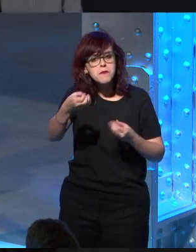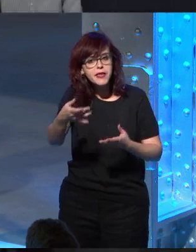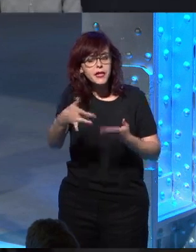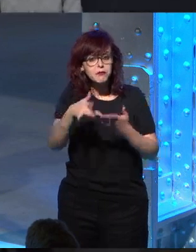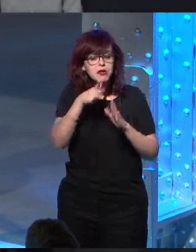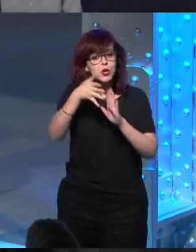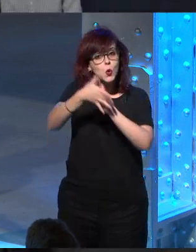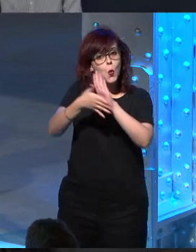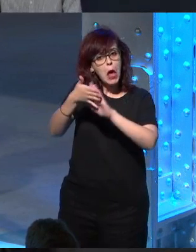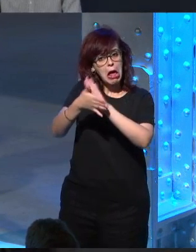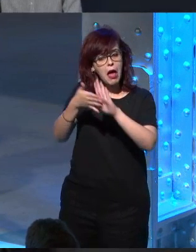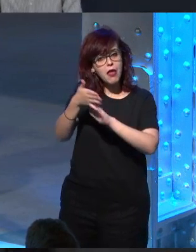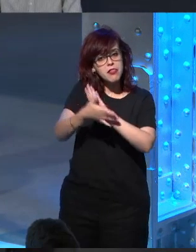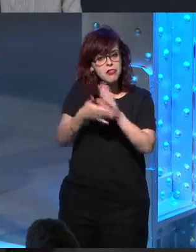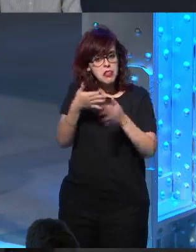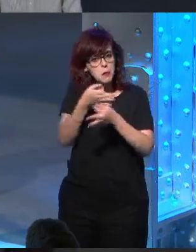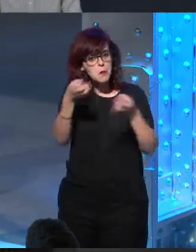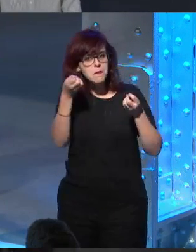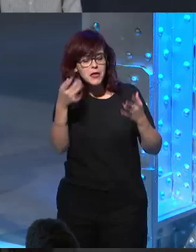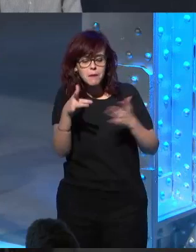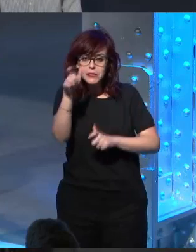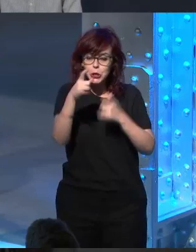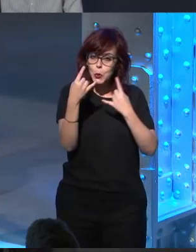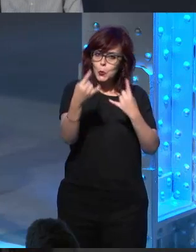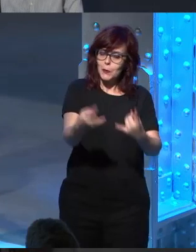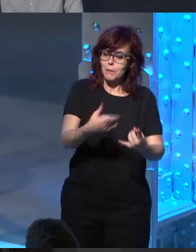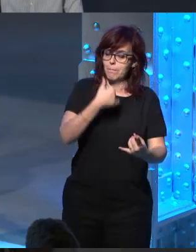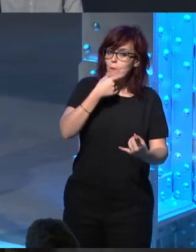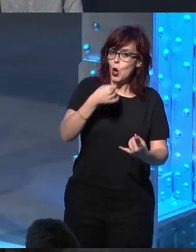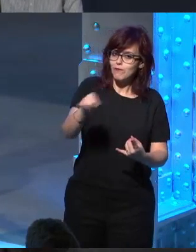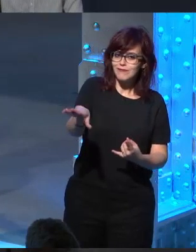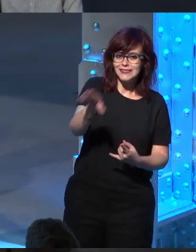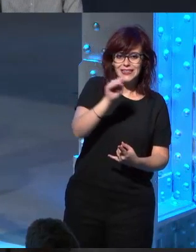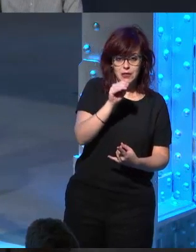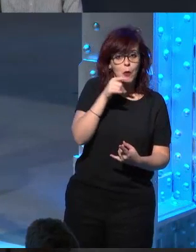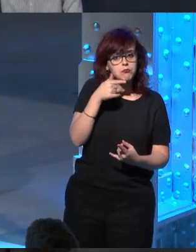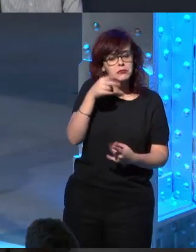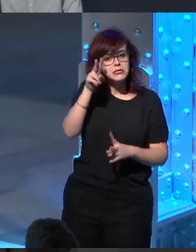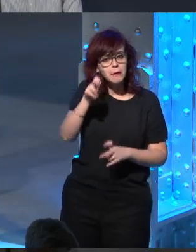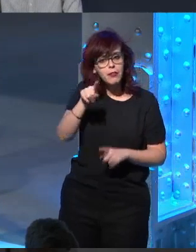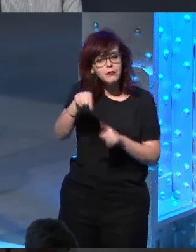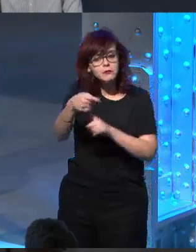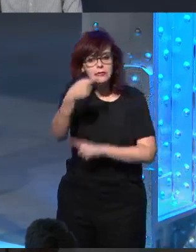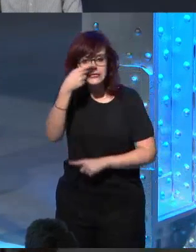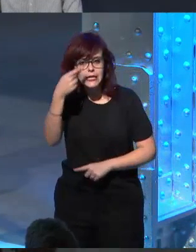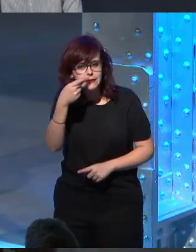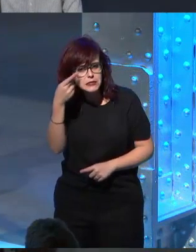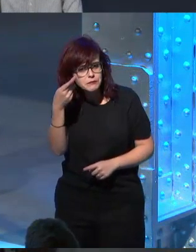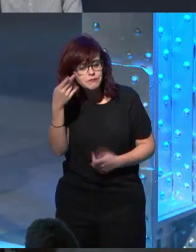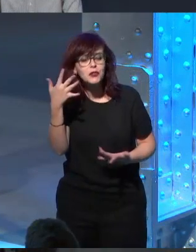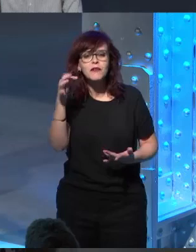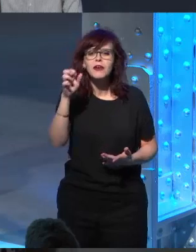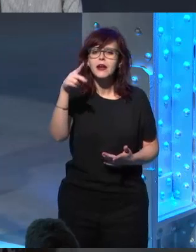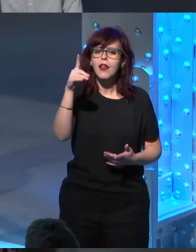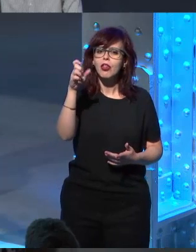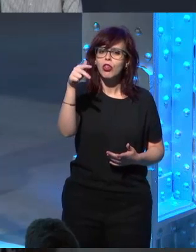de una manera adecuada, pues es atractivo para mucha gente que en principio puede no estar interesada en esa temática. Fernando, de primeras puede